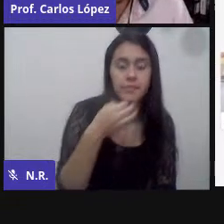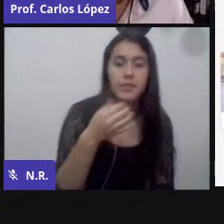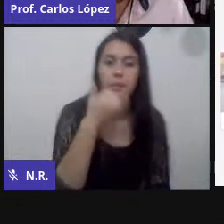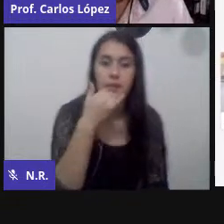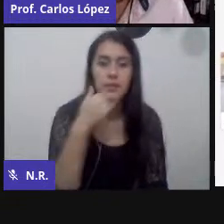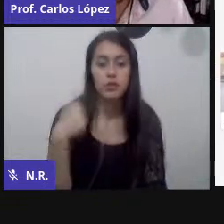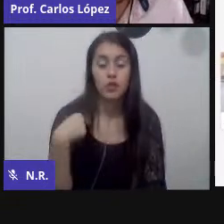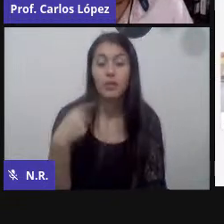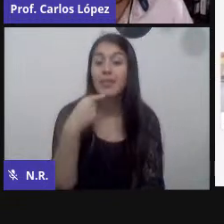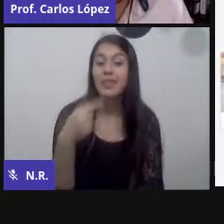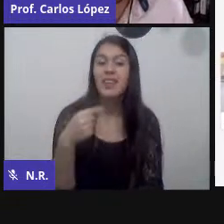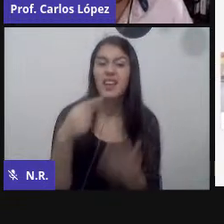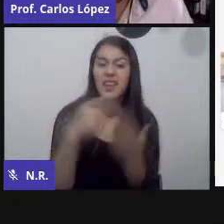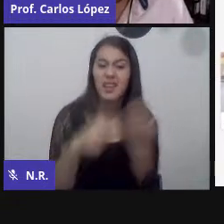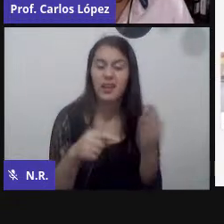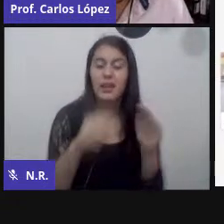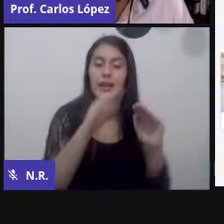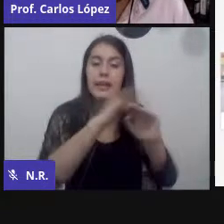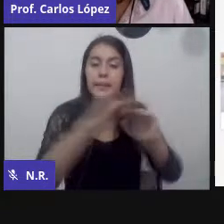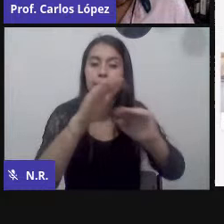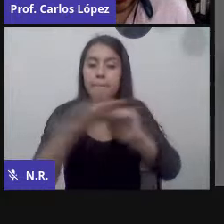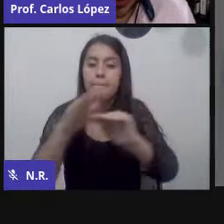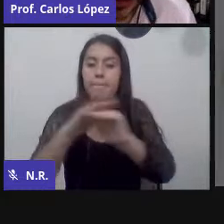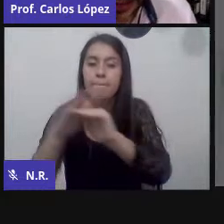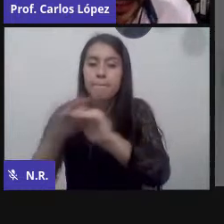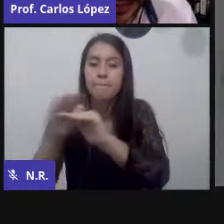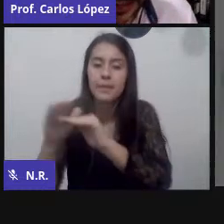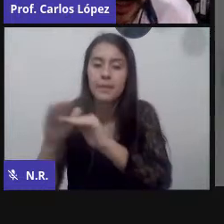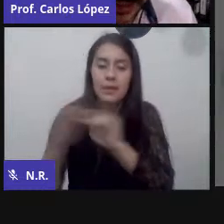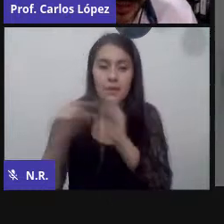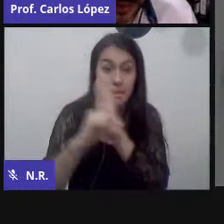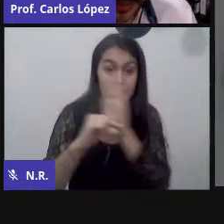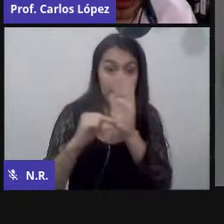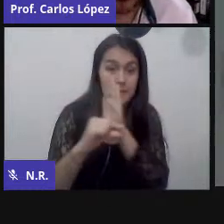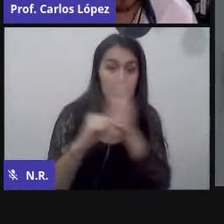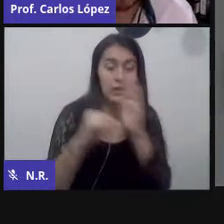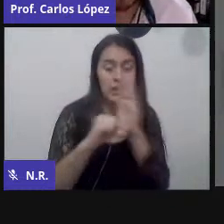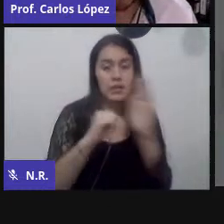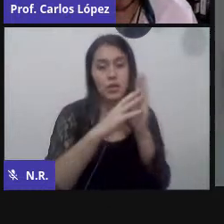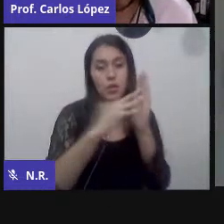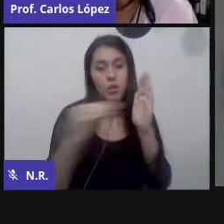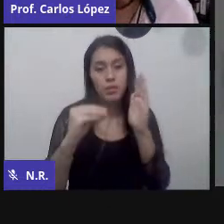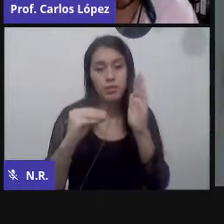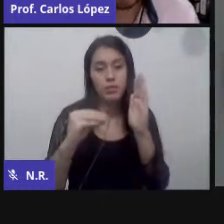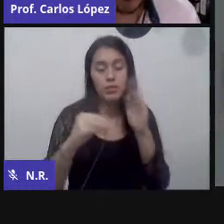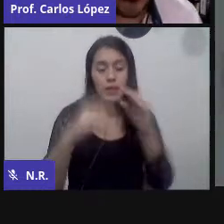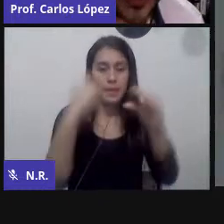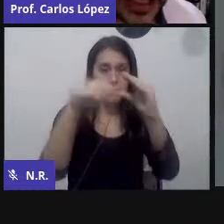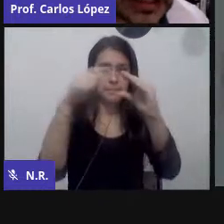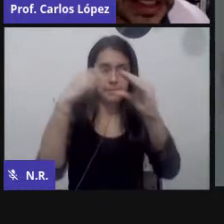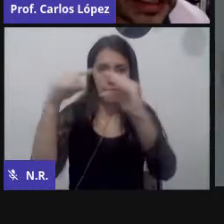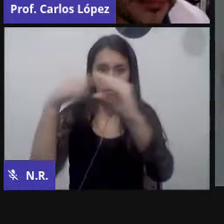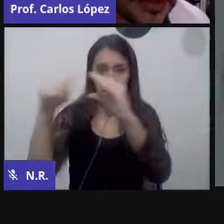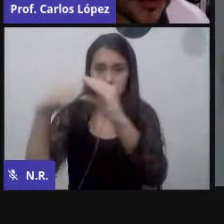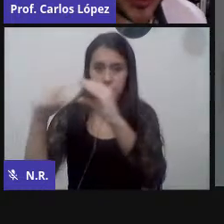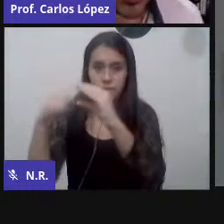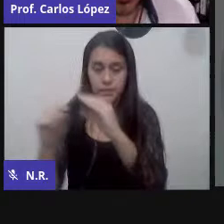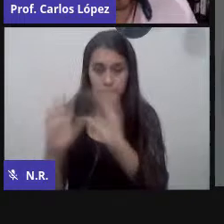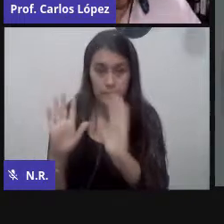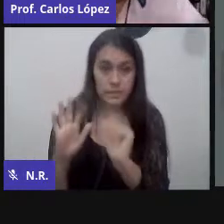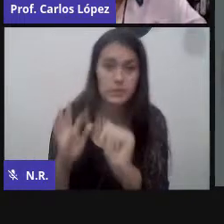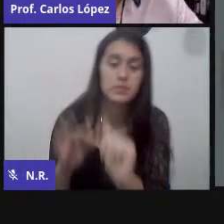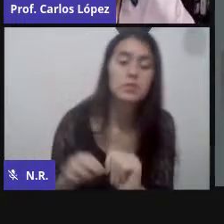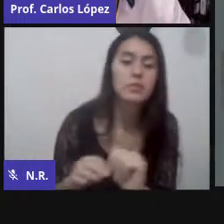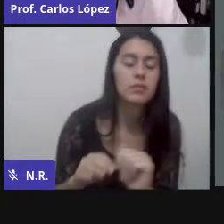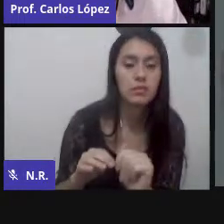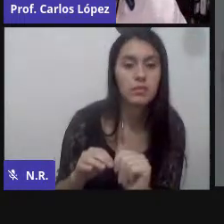invitados. Aquí, donde dice invitados, ¿sí? Compartí este link. Si dan cuenta, aquí queda organizado. Y este es el mismo link